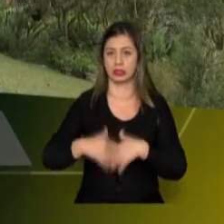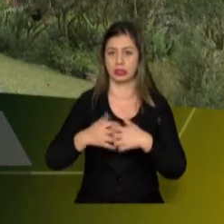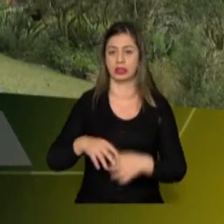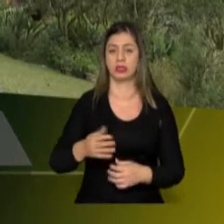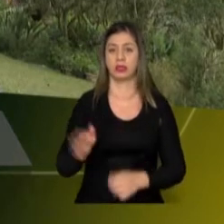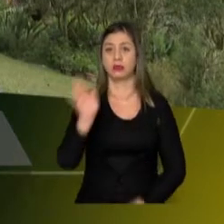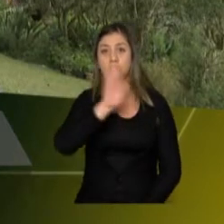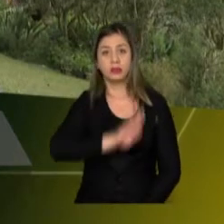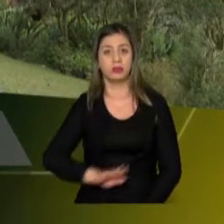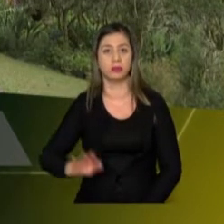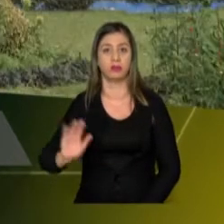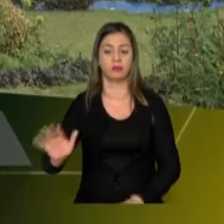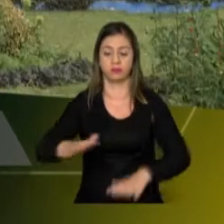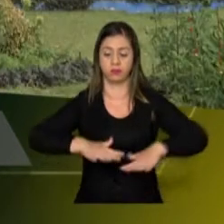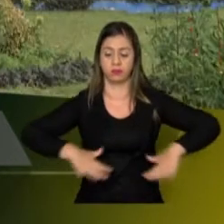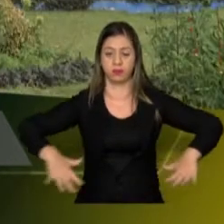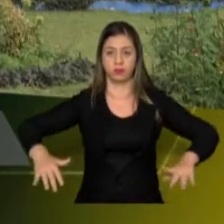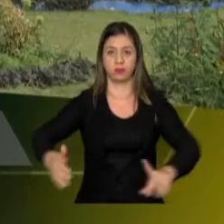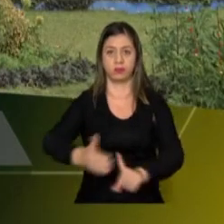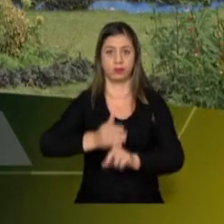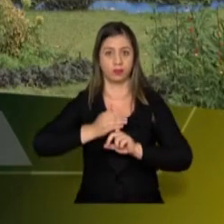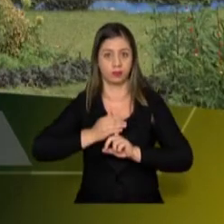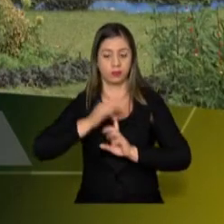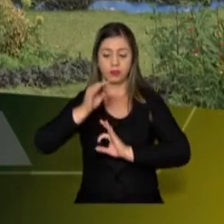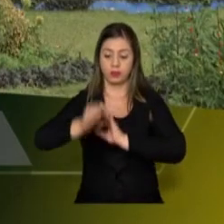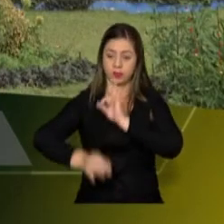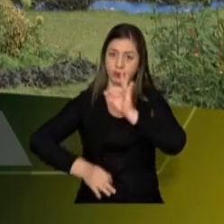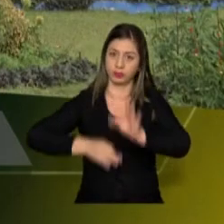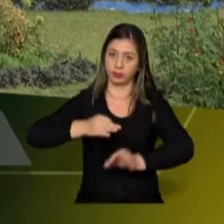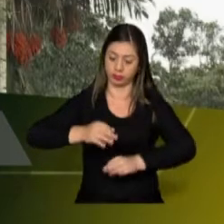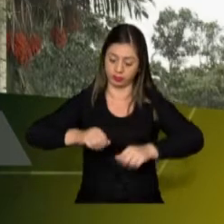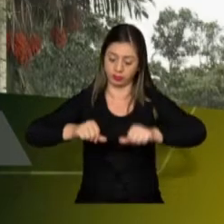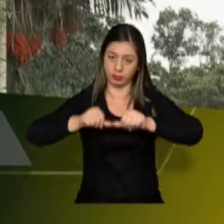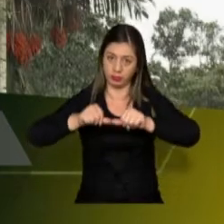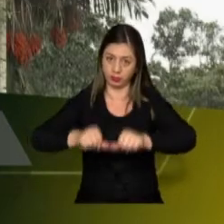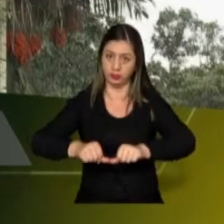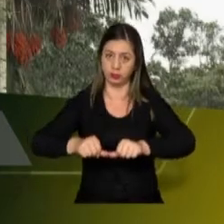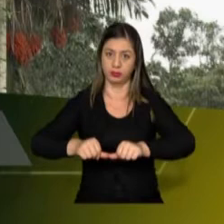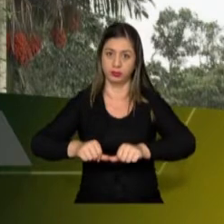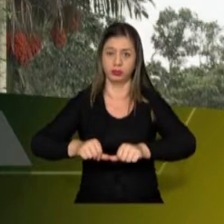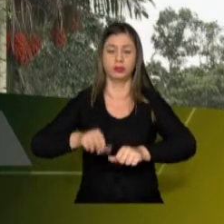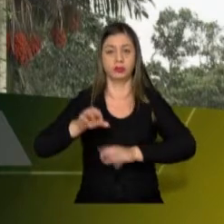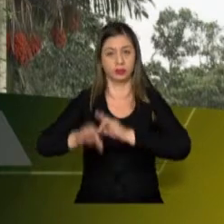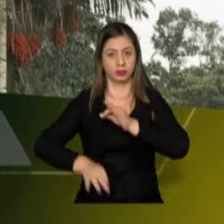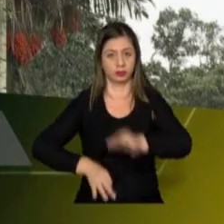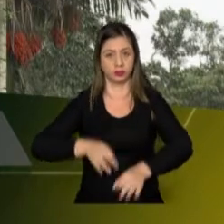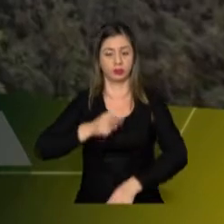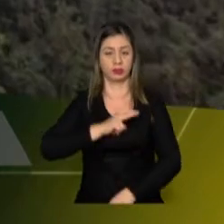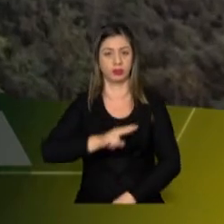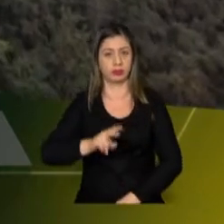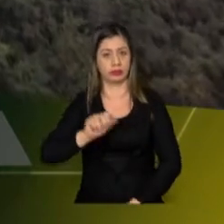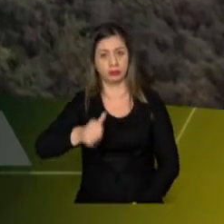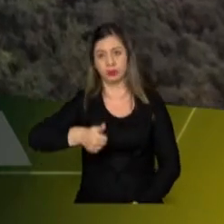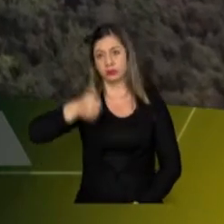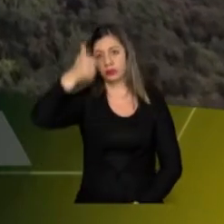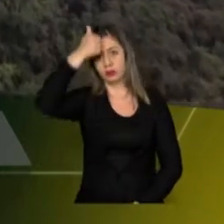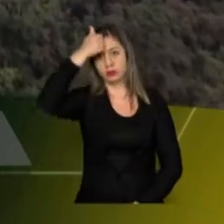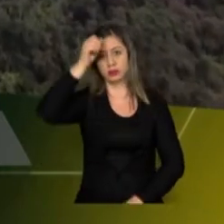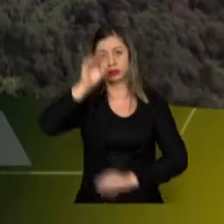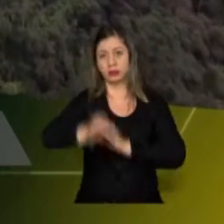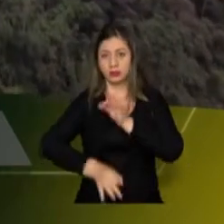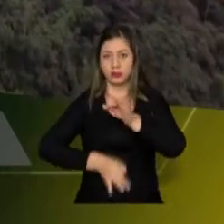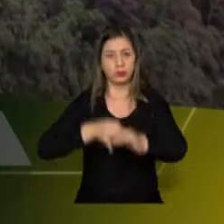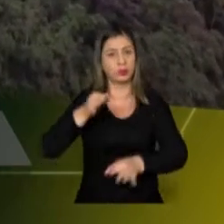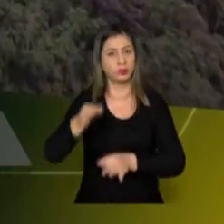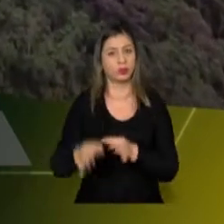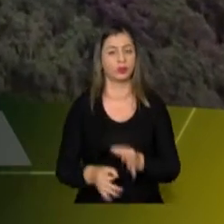Áreas Protegidas. Estos son los sitios de conservación in situ del departamento y es primordial conservarlos y